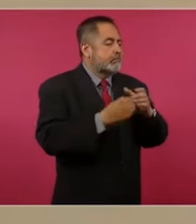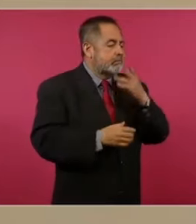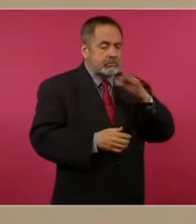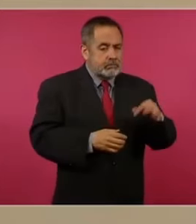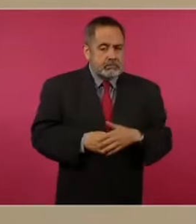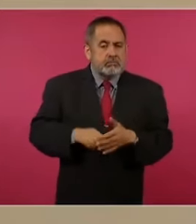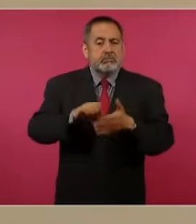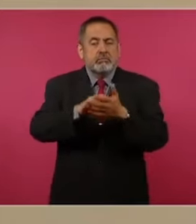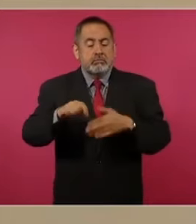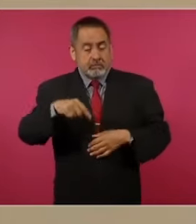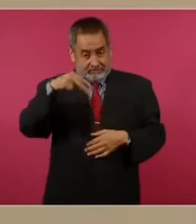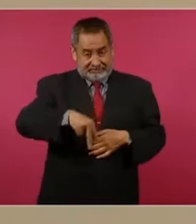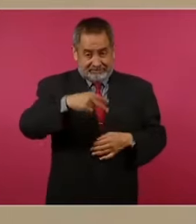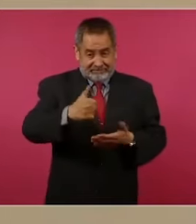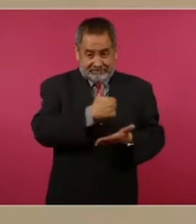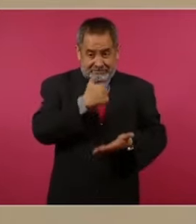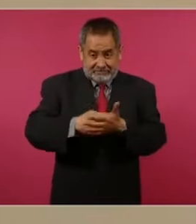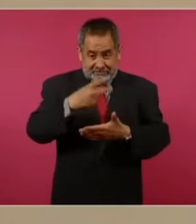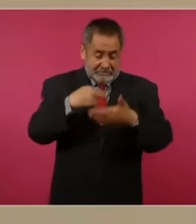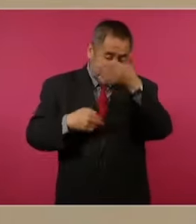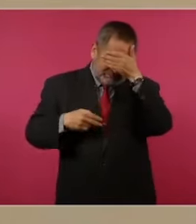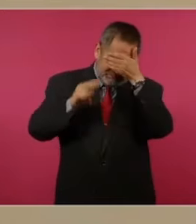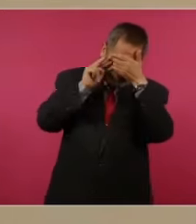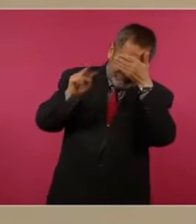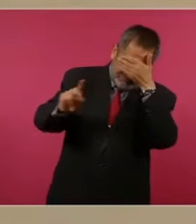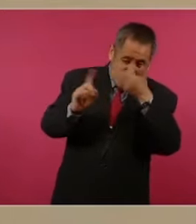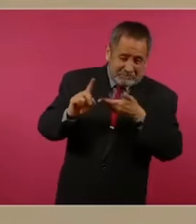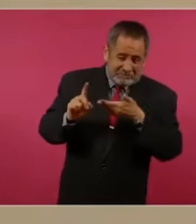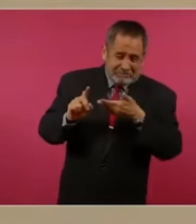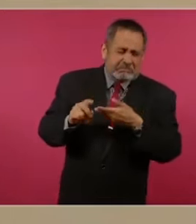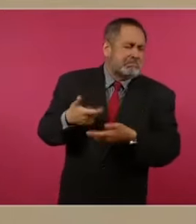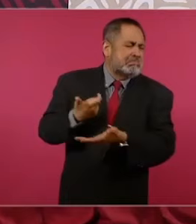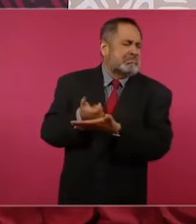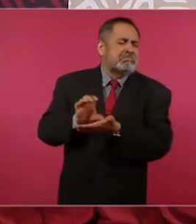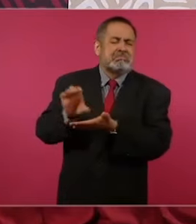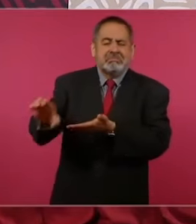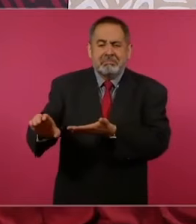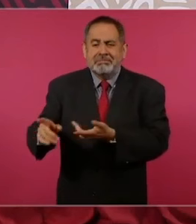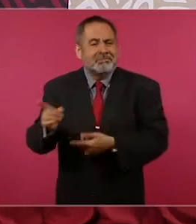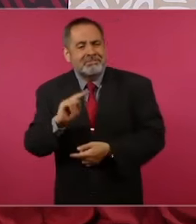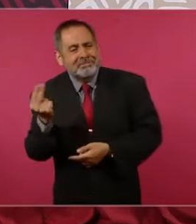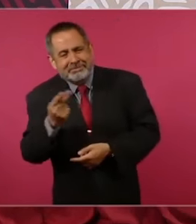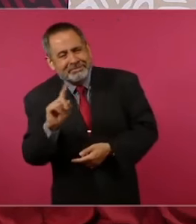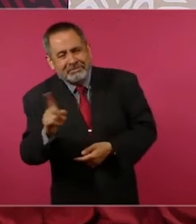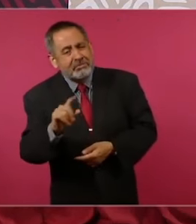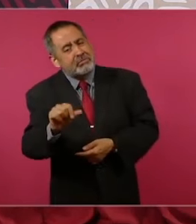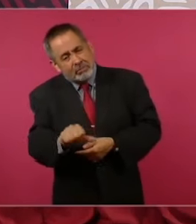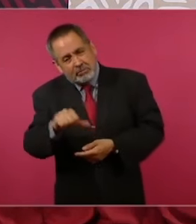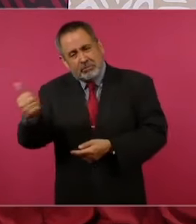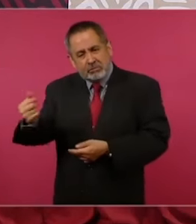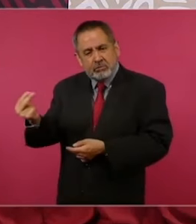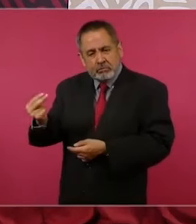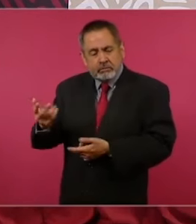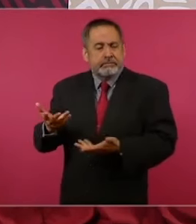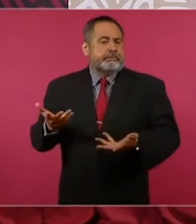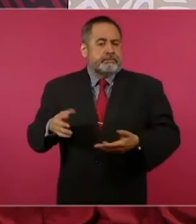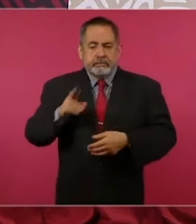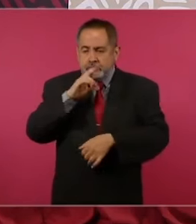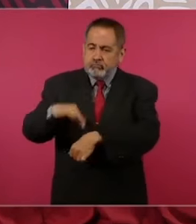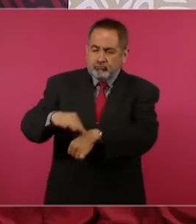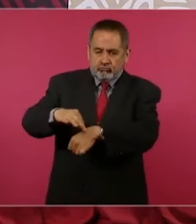de México, se puede estar priorizando algo que quizá no está mal, y que se lleva a cabo sin el conocimiento territorial